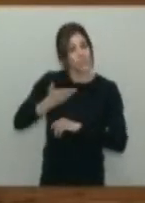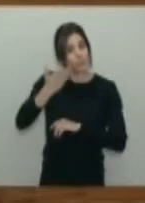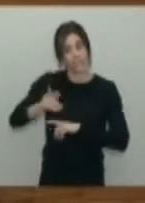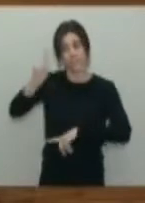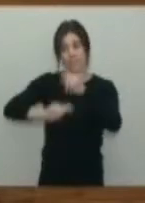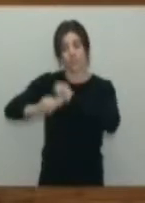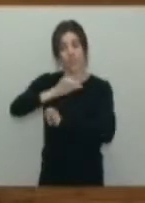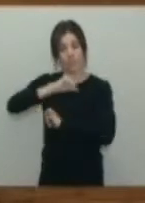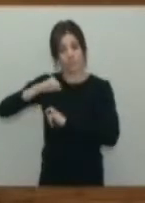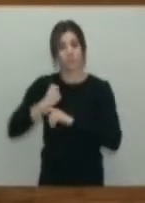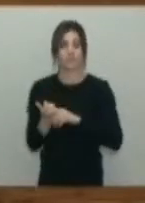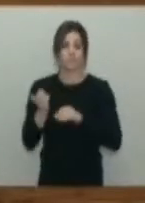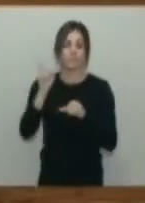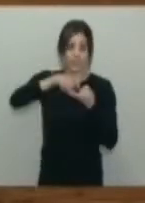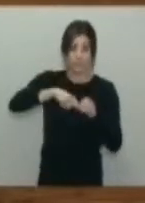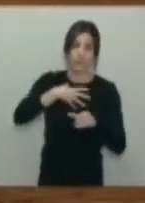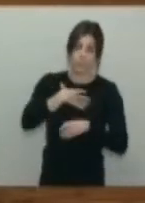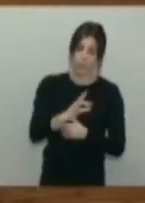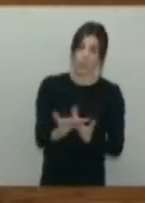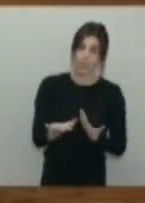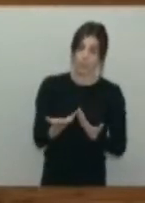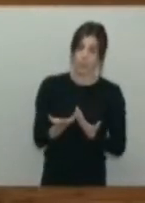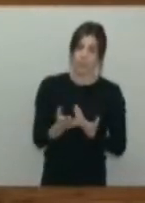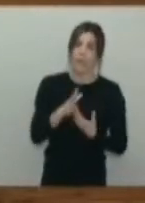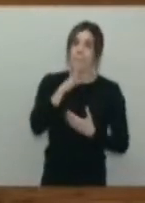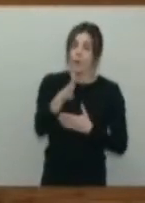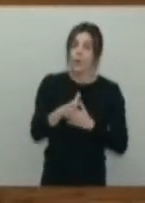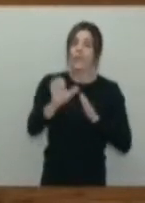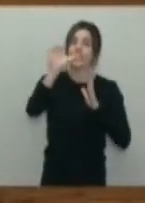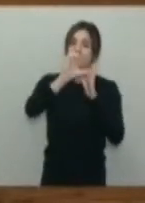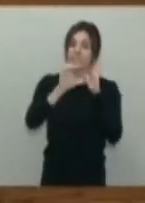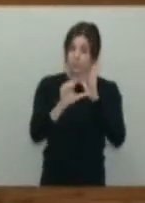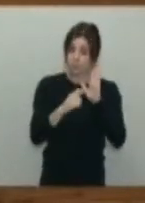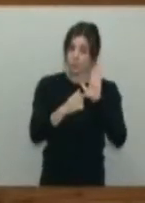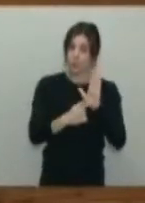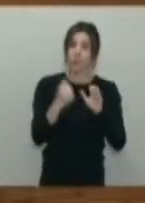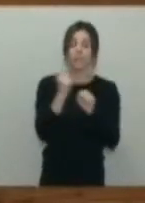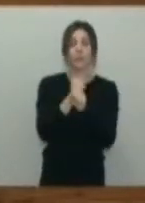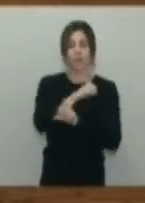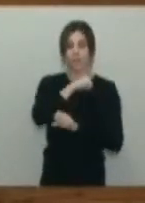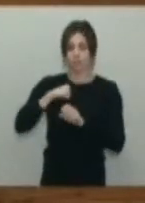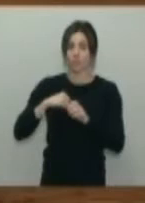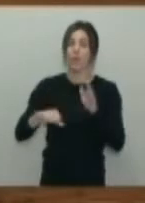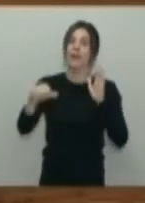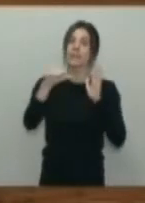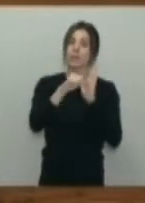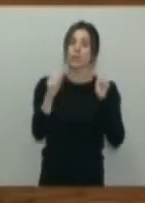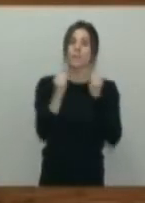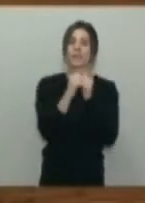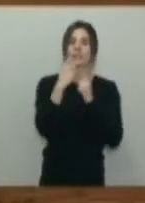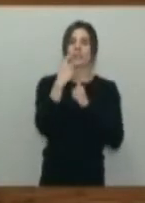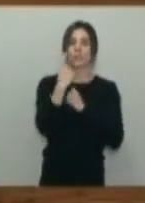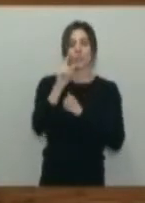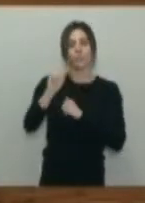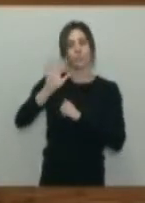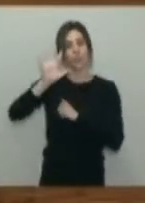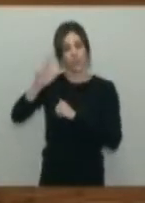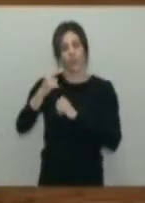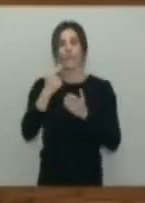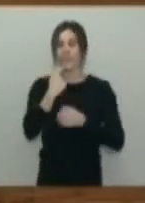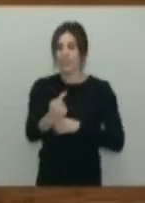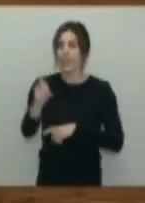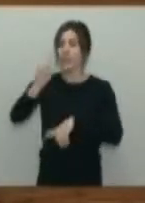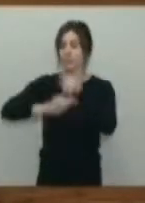asociaciones viene dada por el propio Estatuto del Trabajador Autónomo, que en su artículo 21.5 otorga a las asociaciones representativas